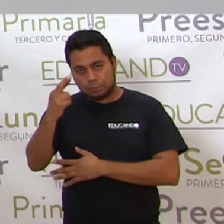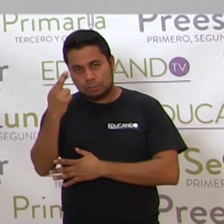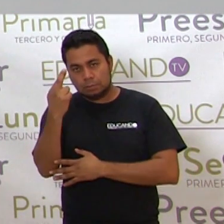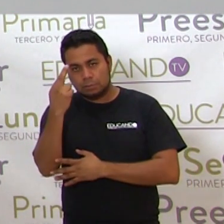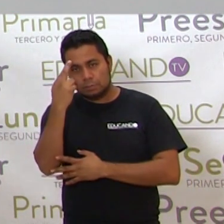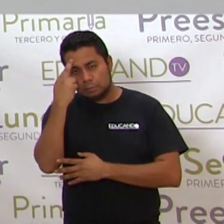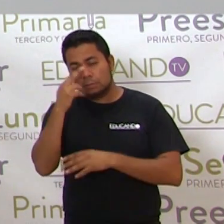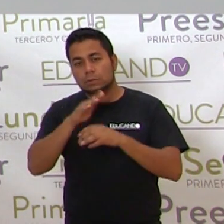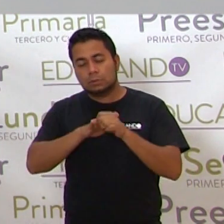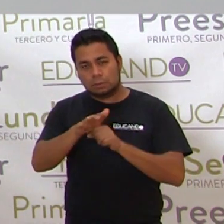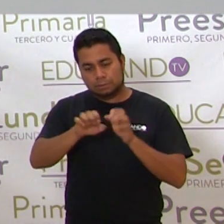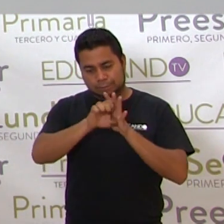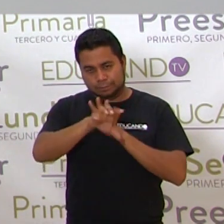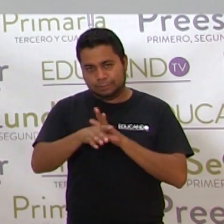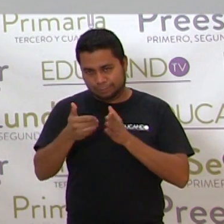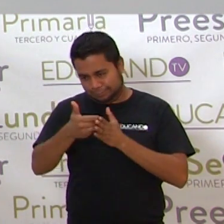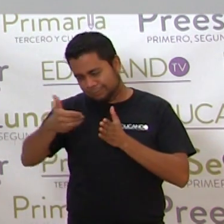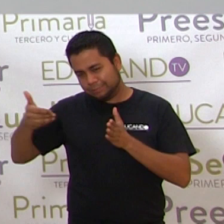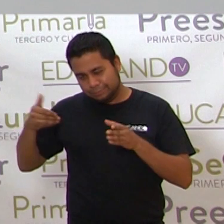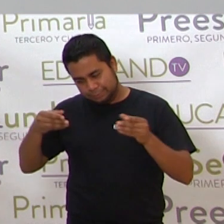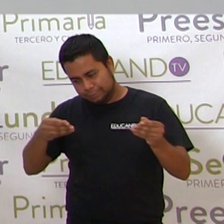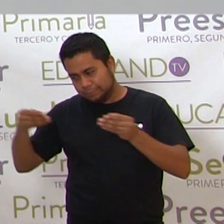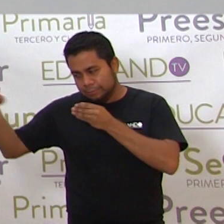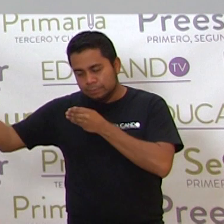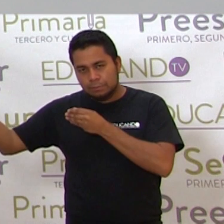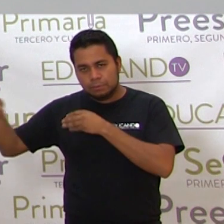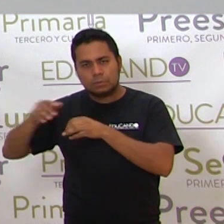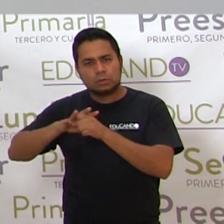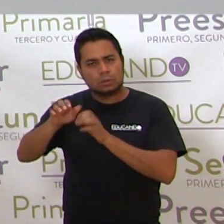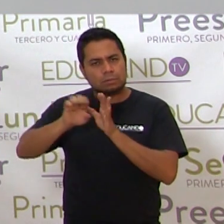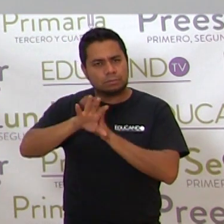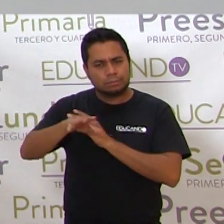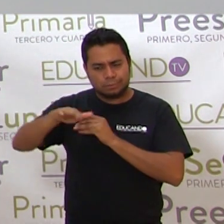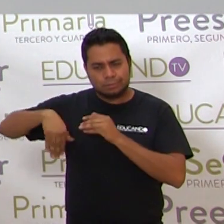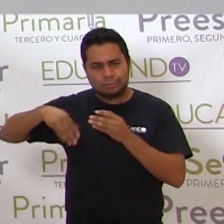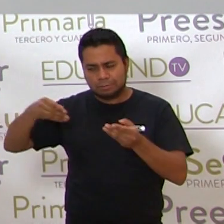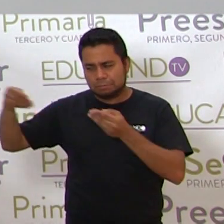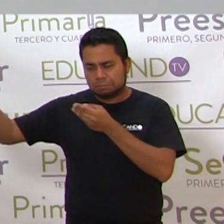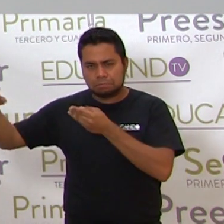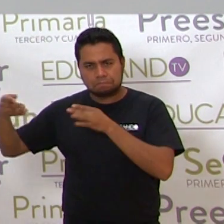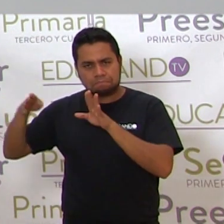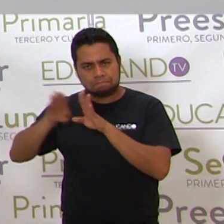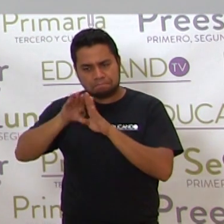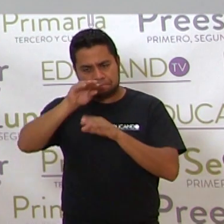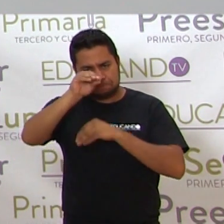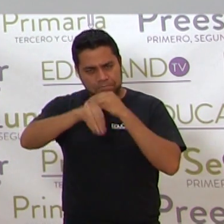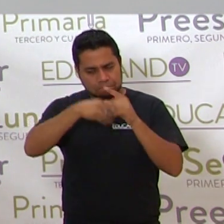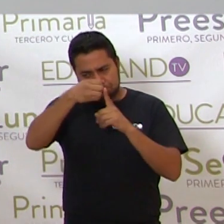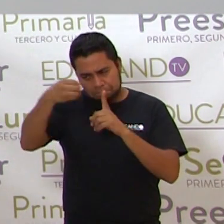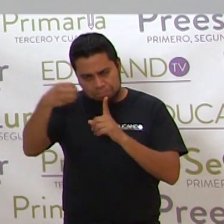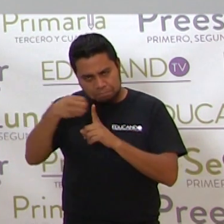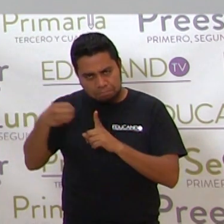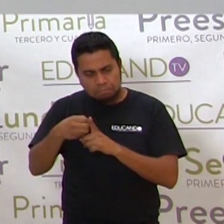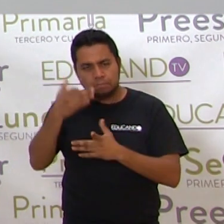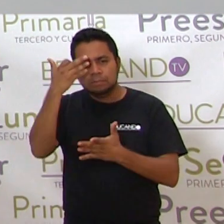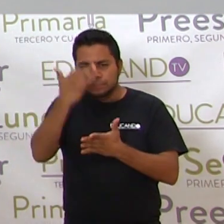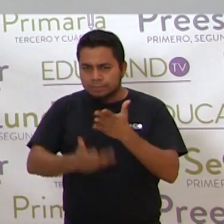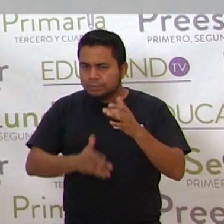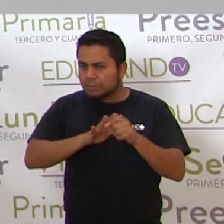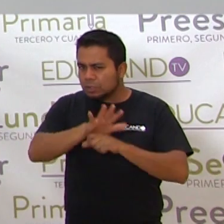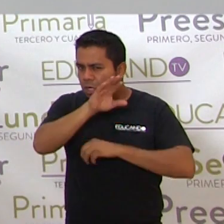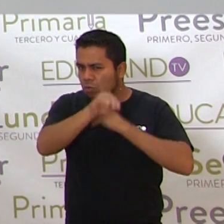recuerda el ejemplo anterior. ¿De qué nos habla el ejemplo anterior? ¿Cómo estaba estructurado? ¿Qué le hace